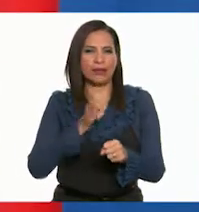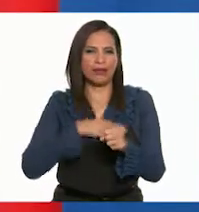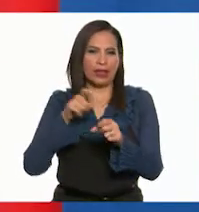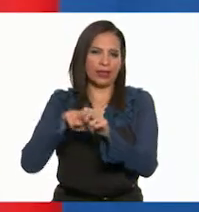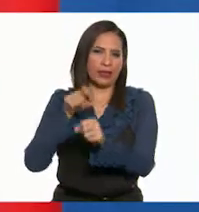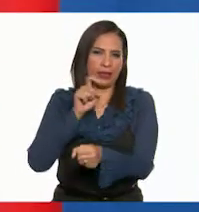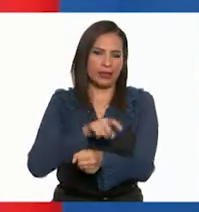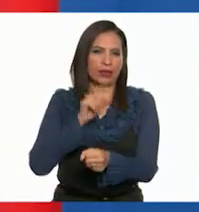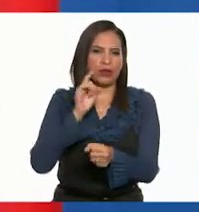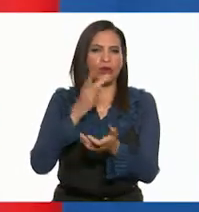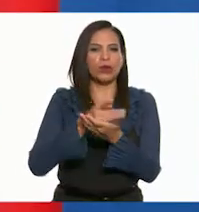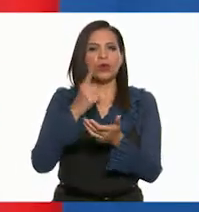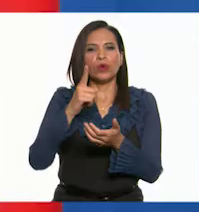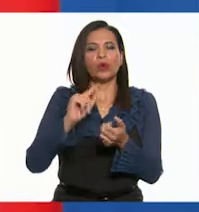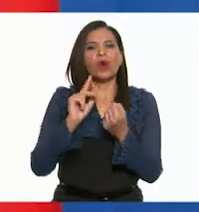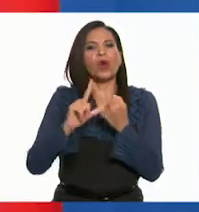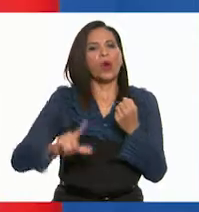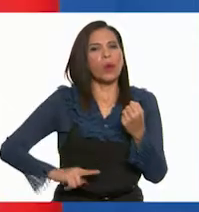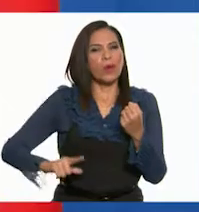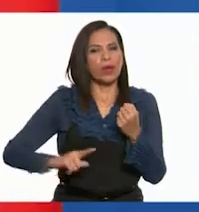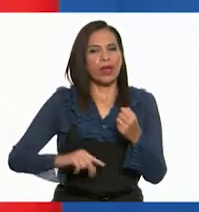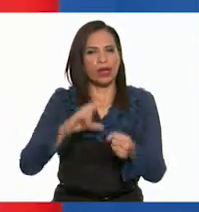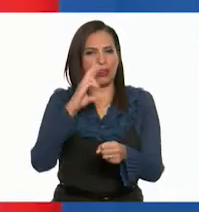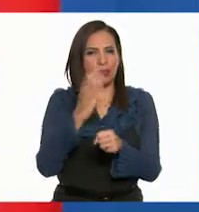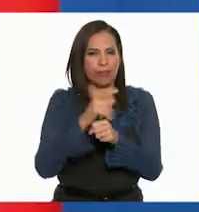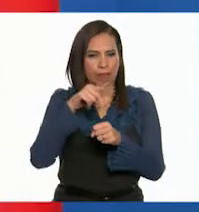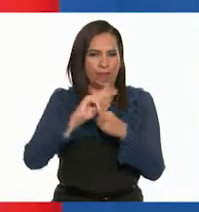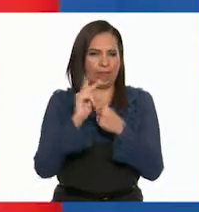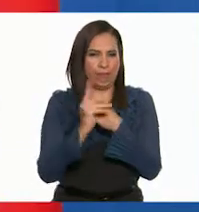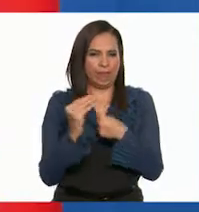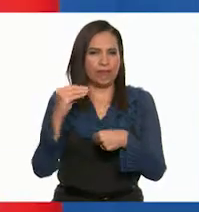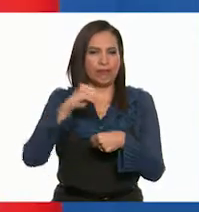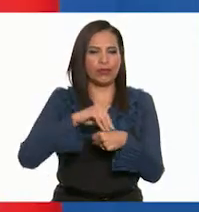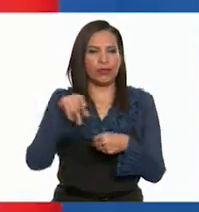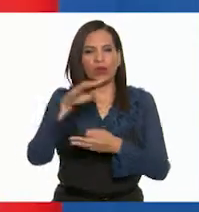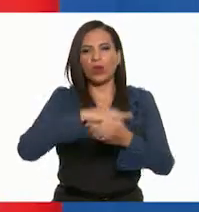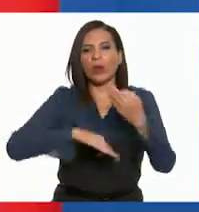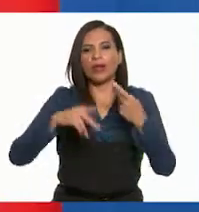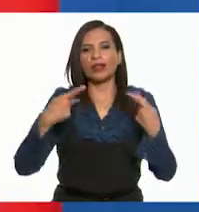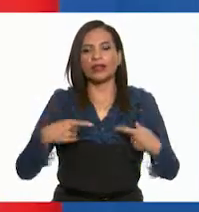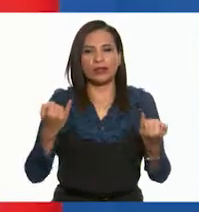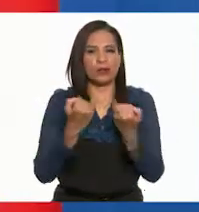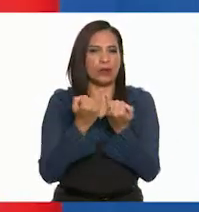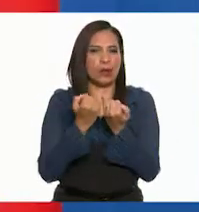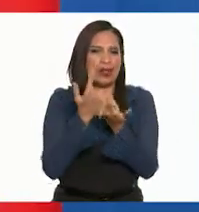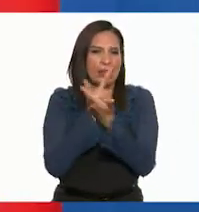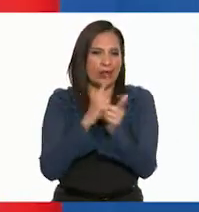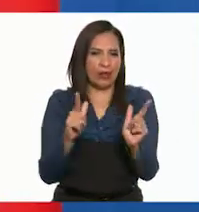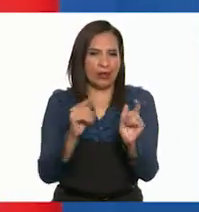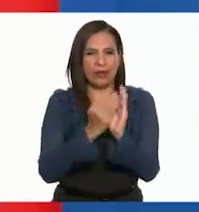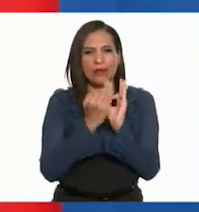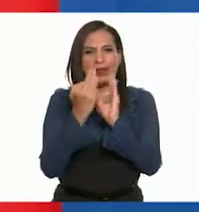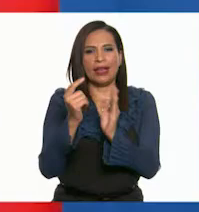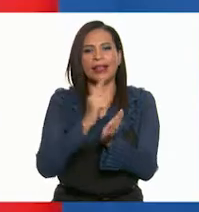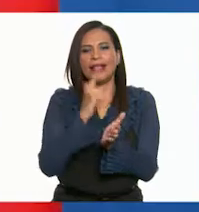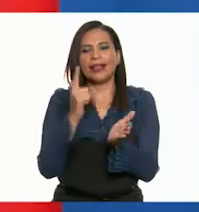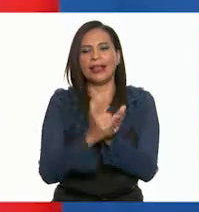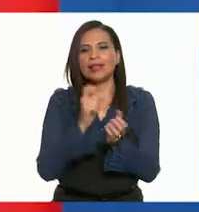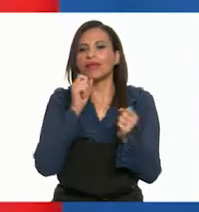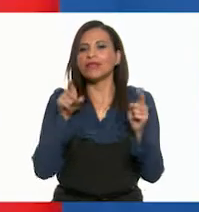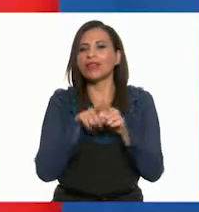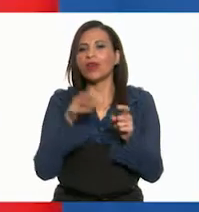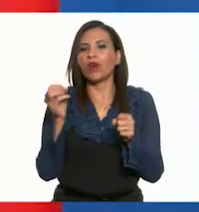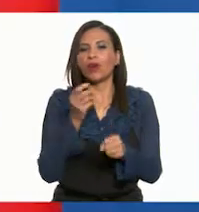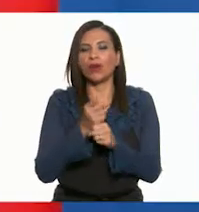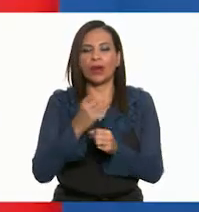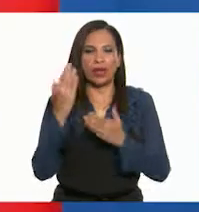una nación como un gobierno republicano, donde todos los habitantes fueran libres e iguales ante la ley, tuvieran las mismas